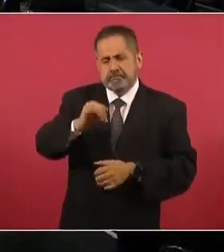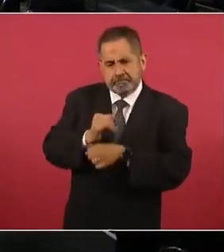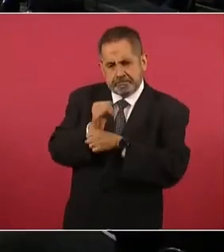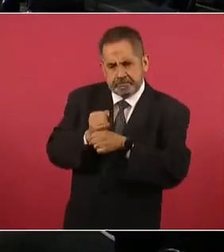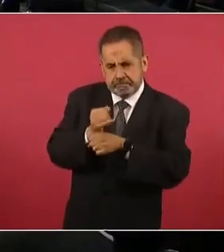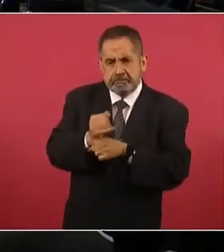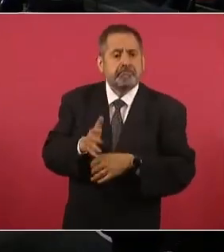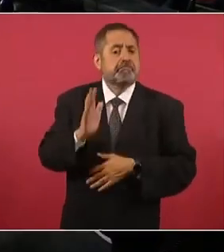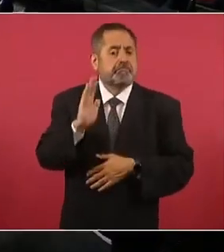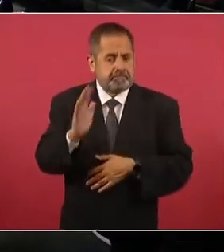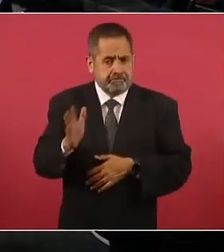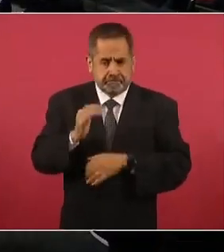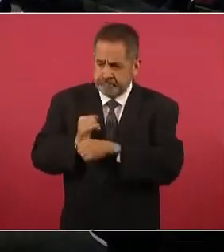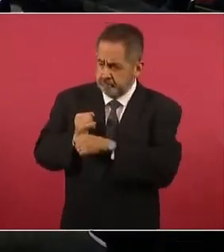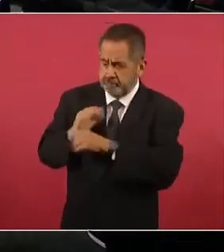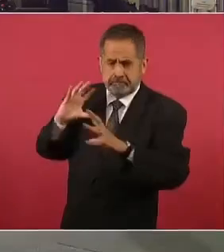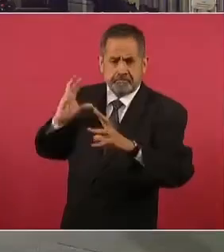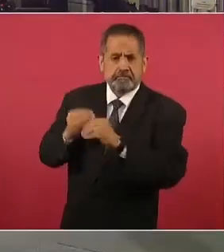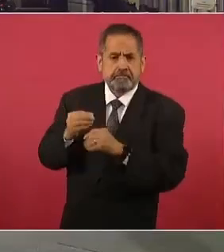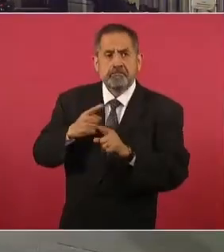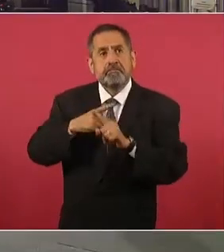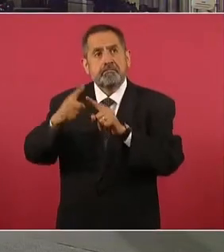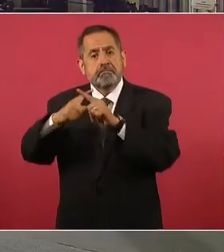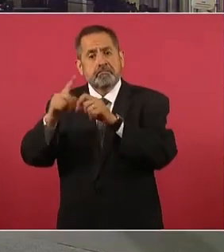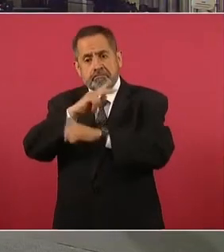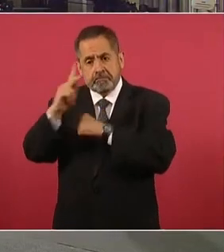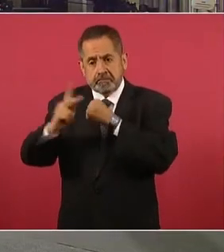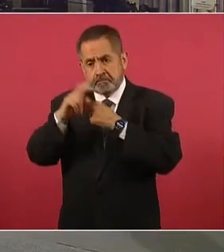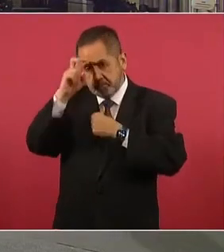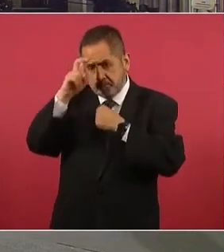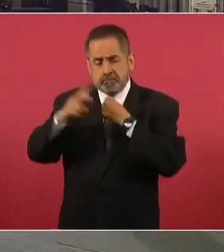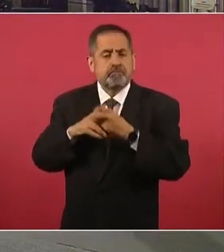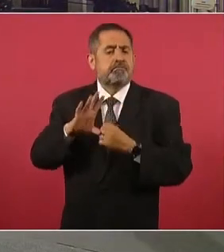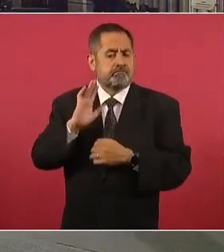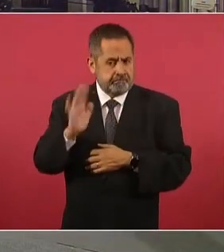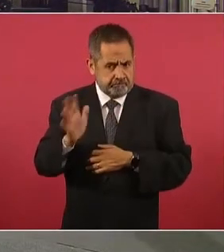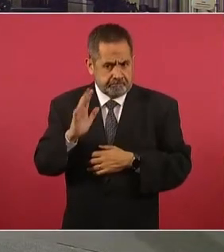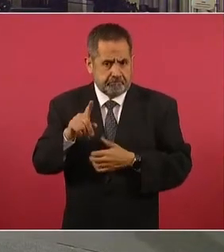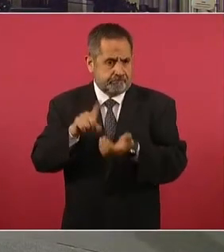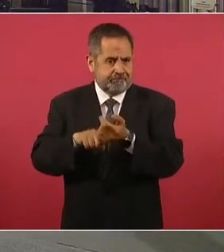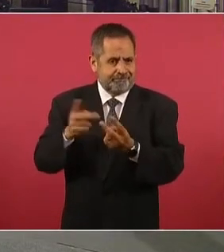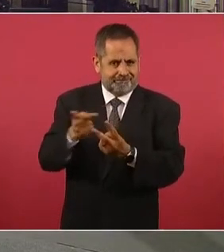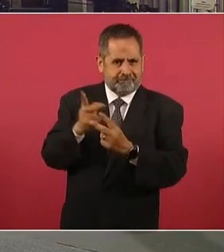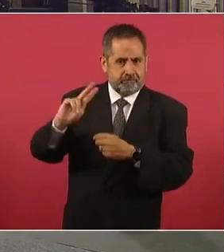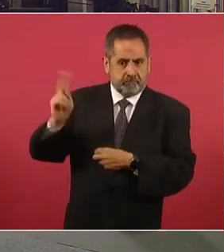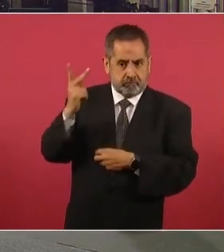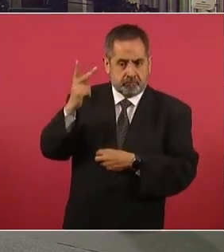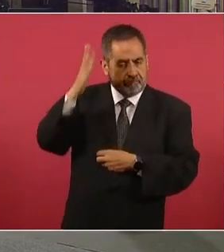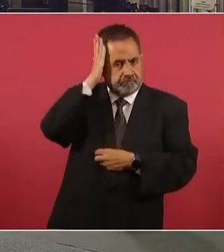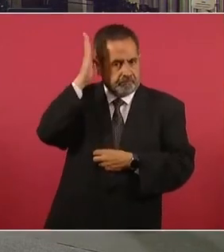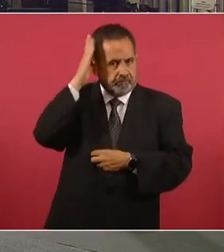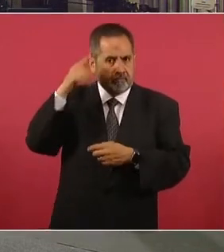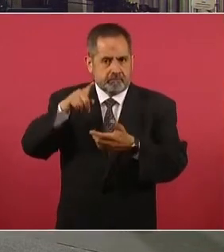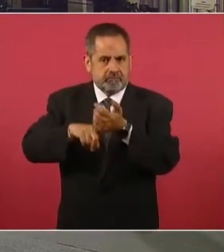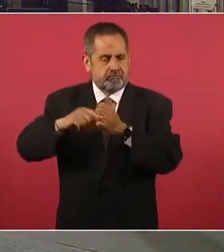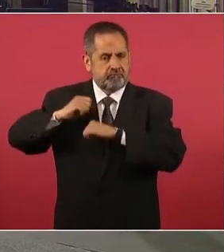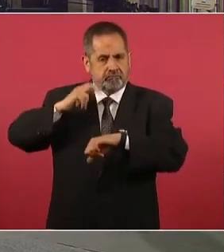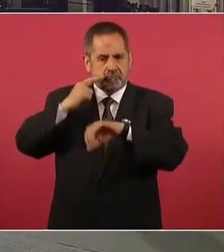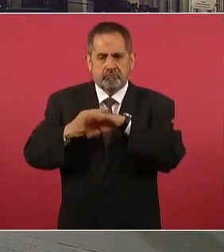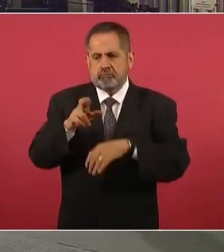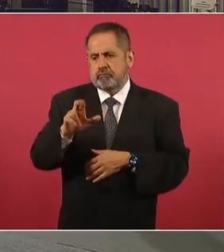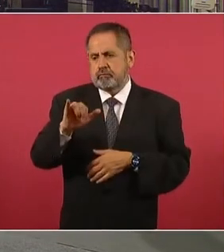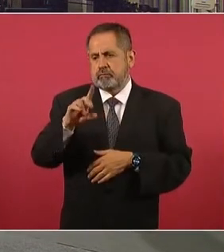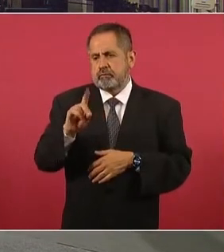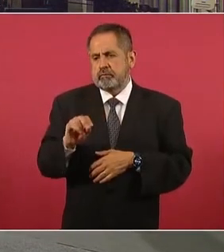se ha llevado a cabo en algunos países de Europa. Estos investigadores y científicos encabezados por el investigador Ricardo